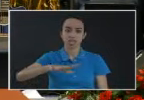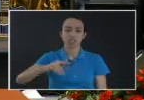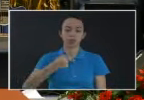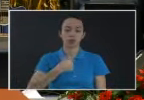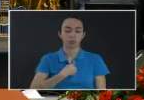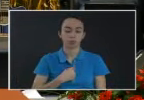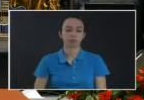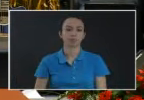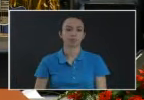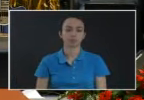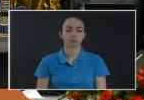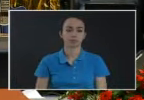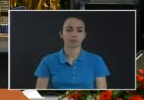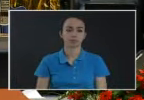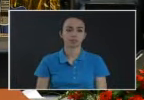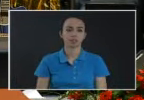Miremos a Moy.